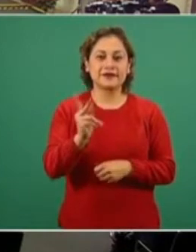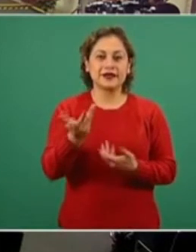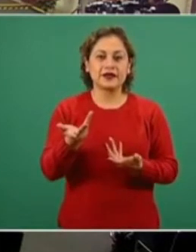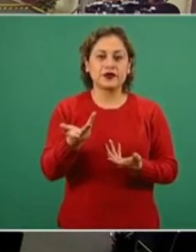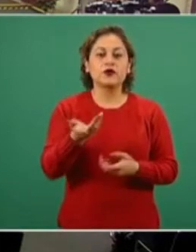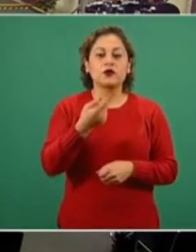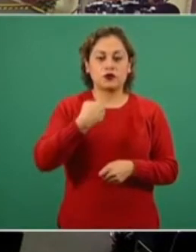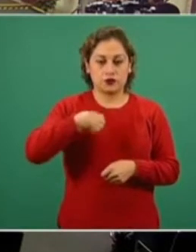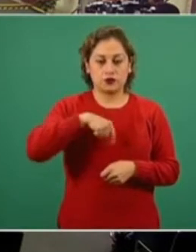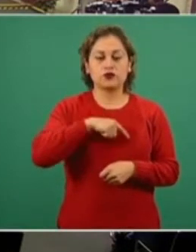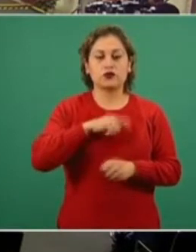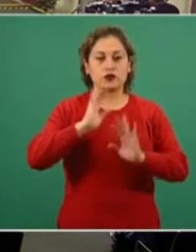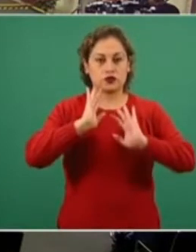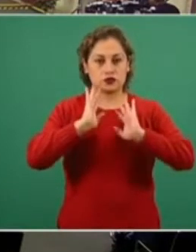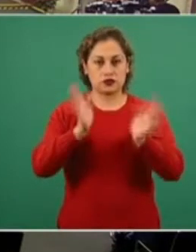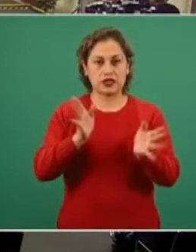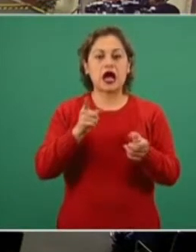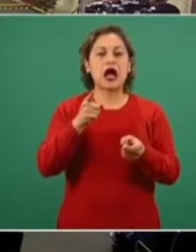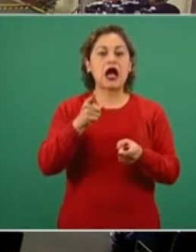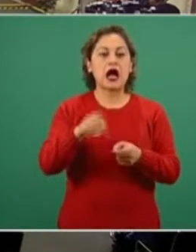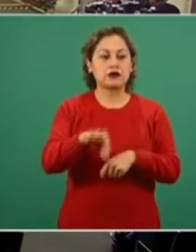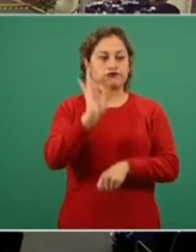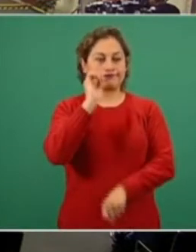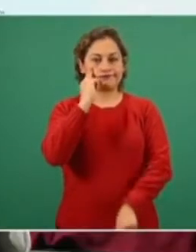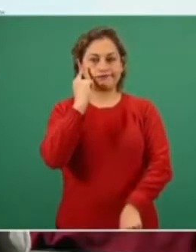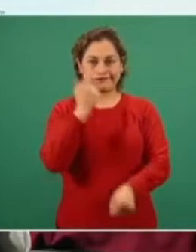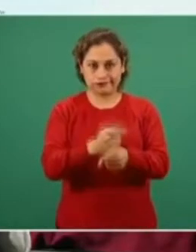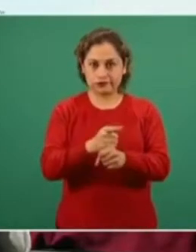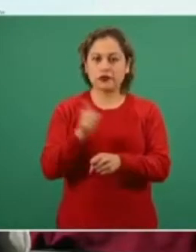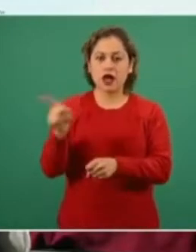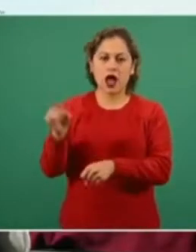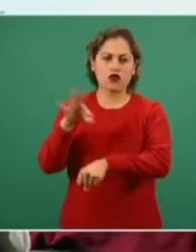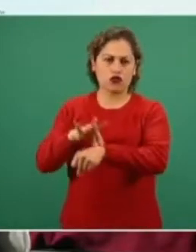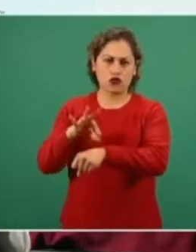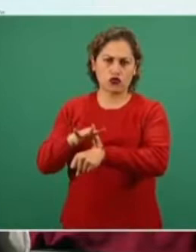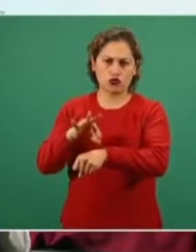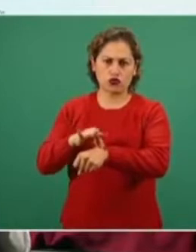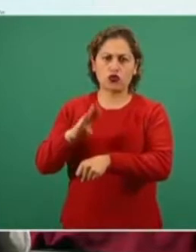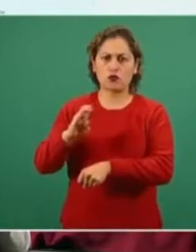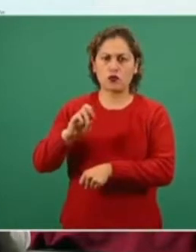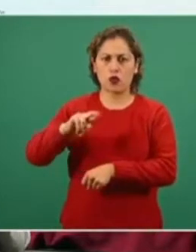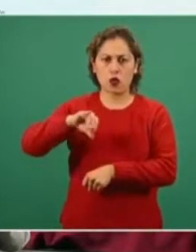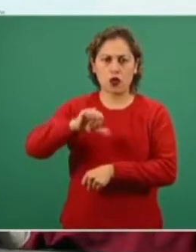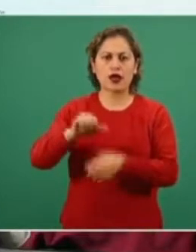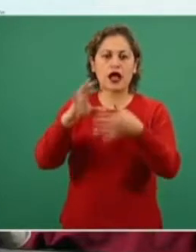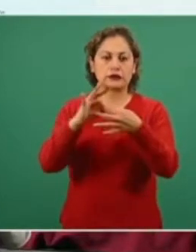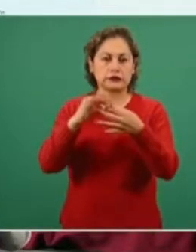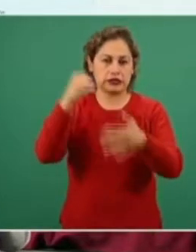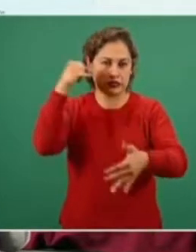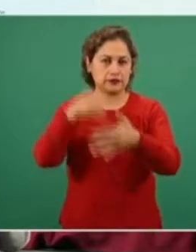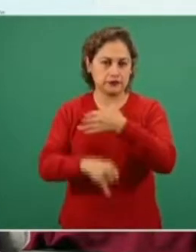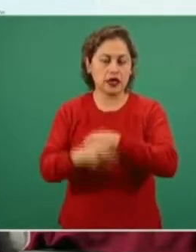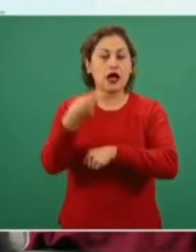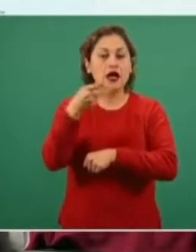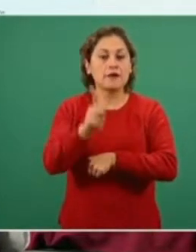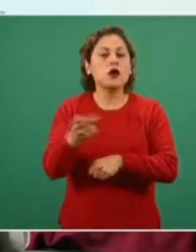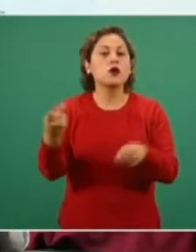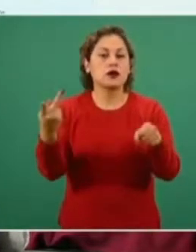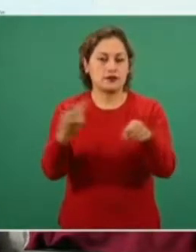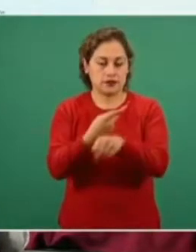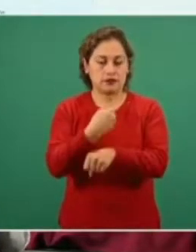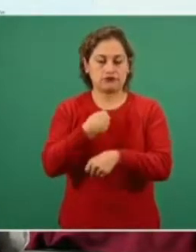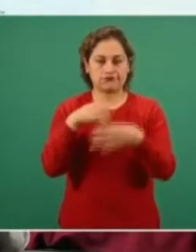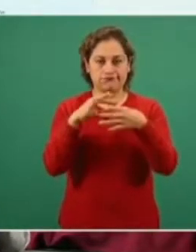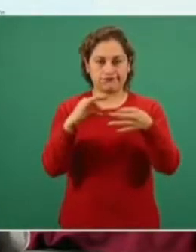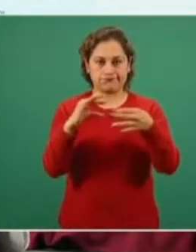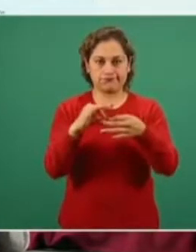tuvimos un caso, esto ya lo va a describir con más detalle el doctor Víctor Hugo Borja, pero tuvimos este caso de